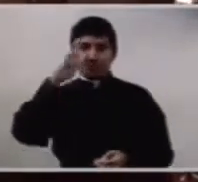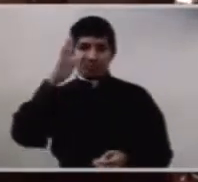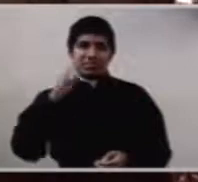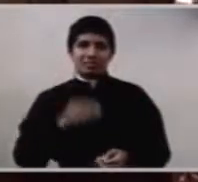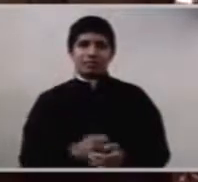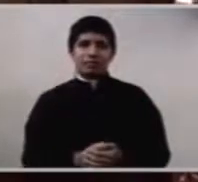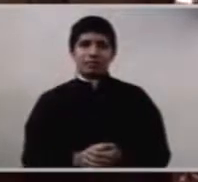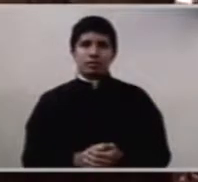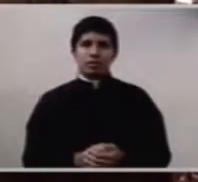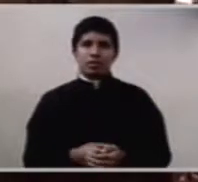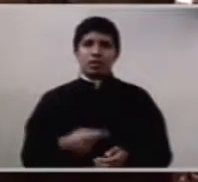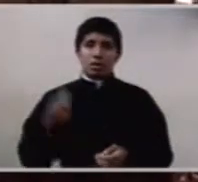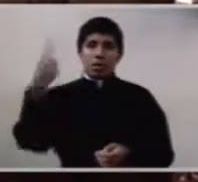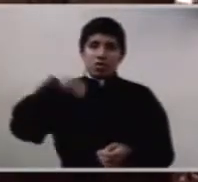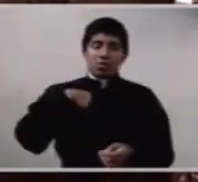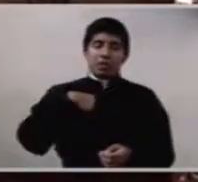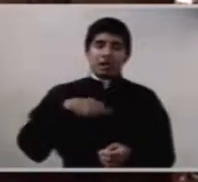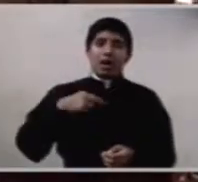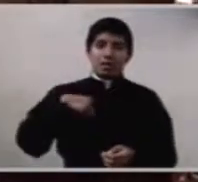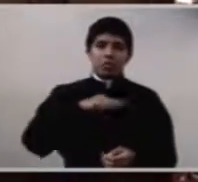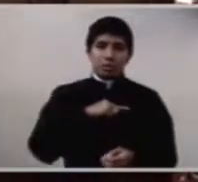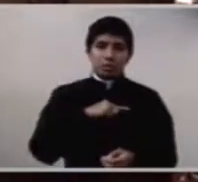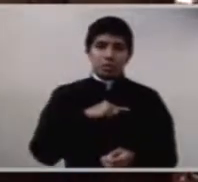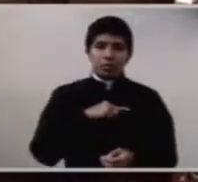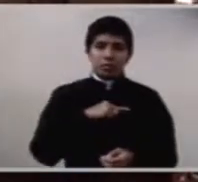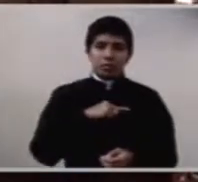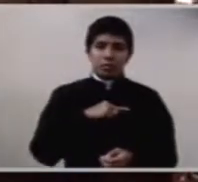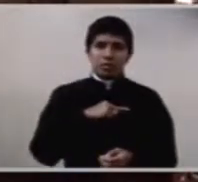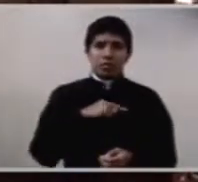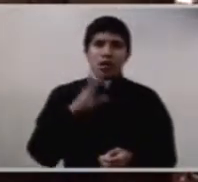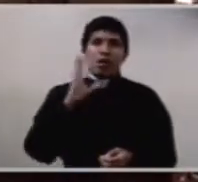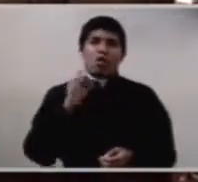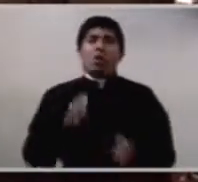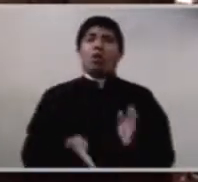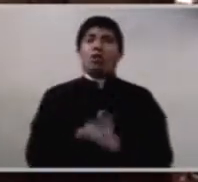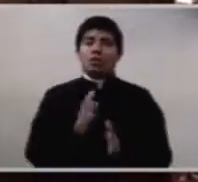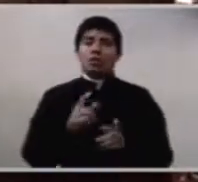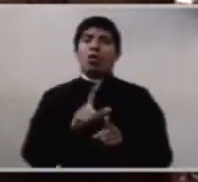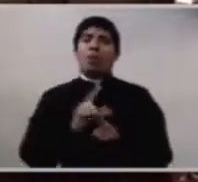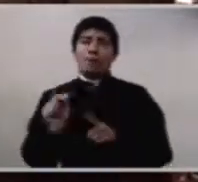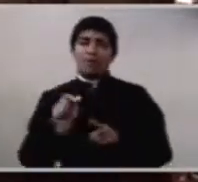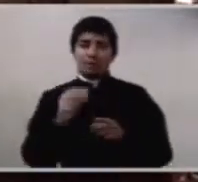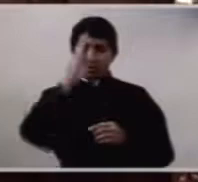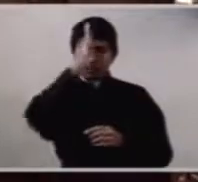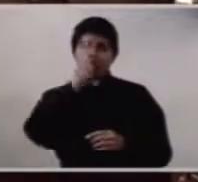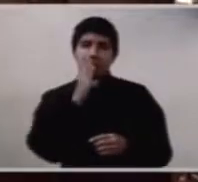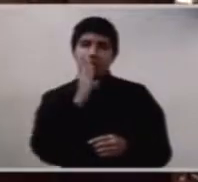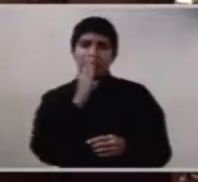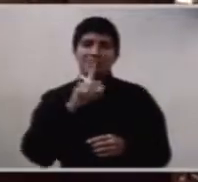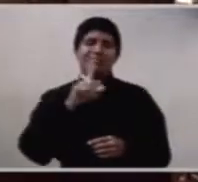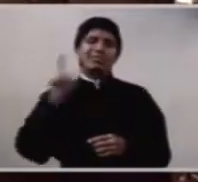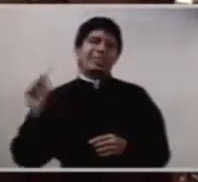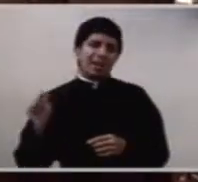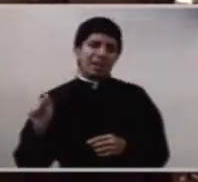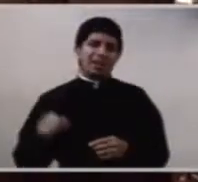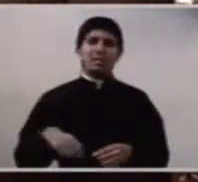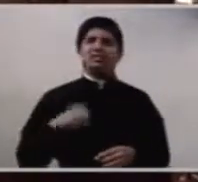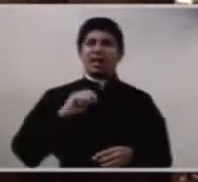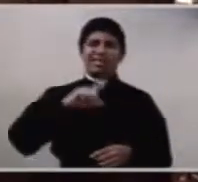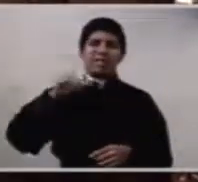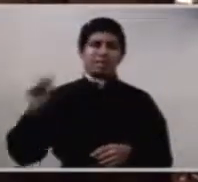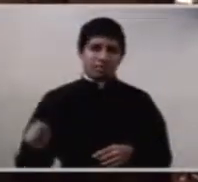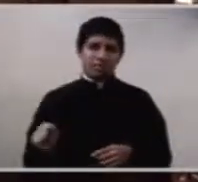así nos pasa a veces. ¿Cuándo vas a ir a misa? Mañana. ¿Cuándo vas a